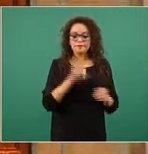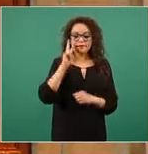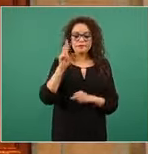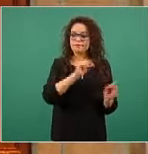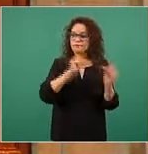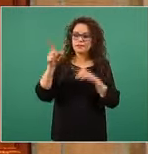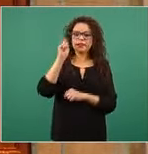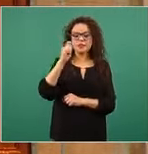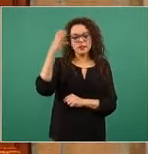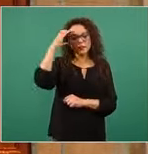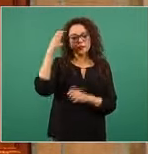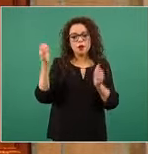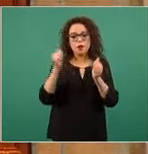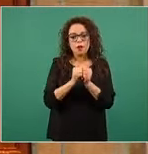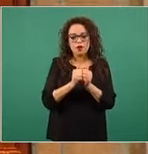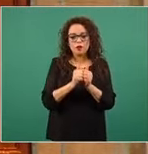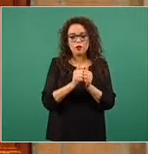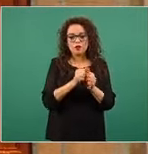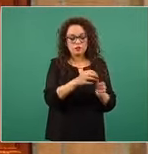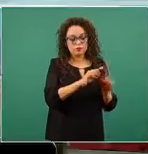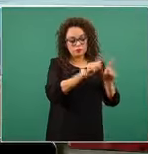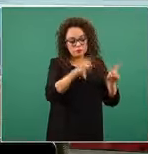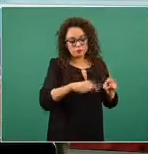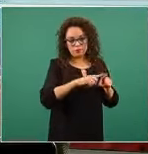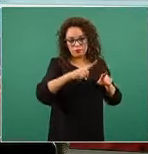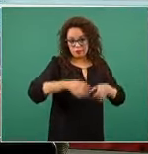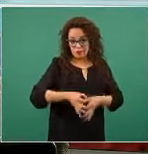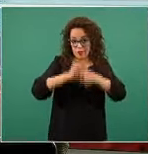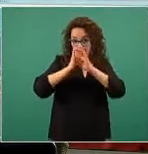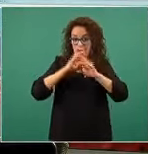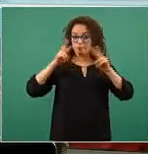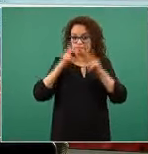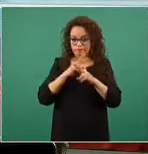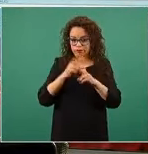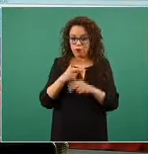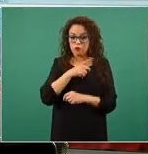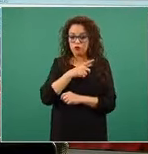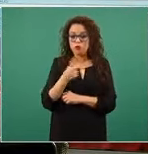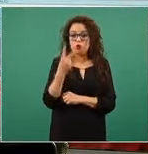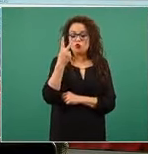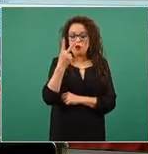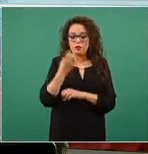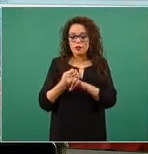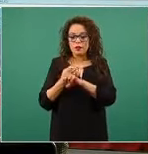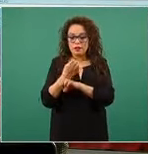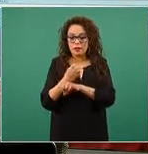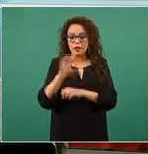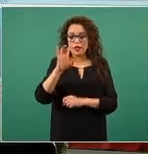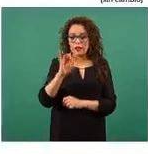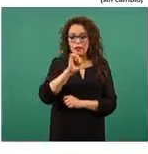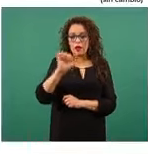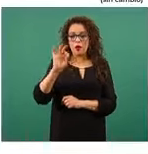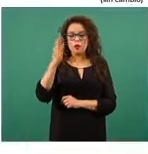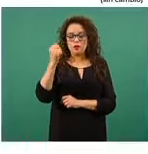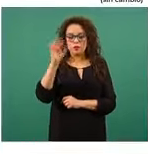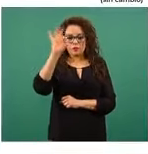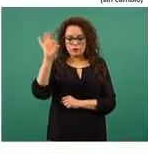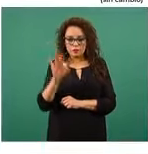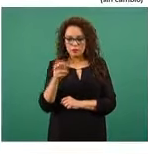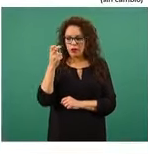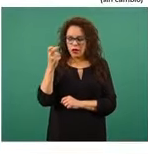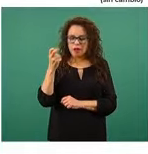también hemos tenido una disminución, solo 2 entidades entre un 30 y un 49%, este número había estado entre 5 y 6